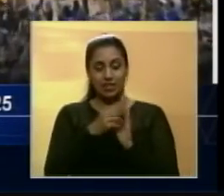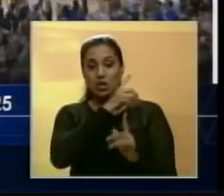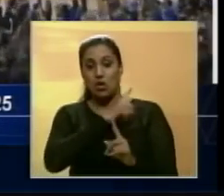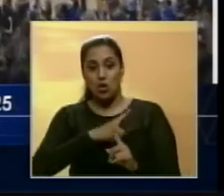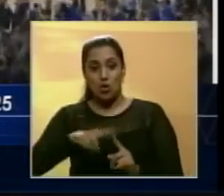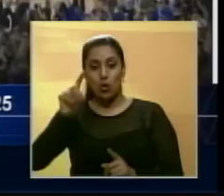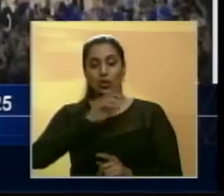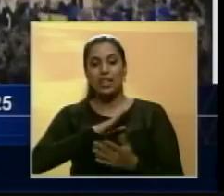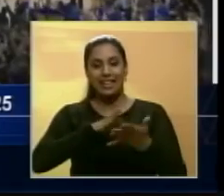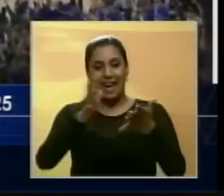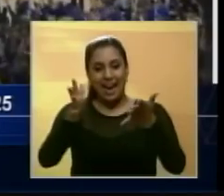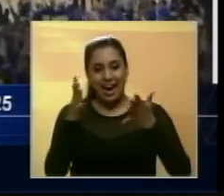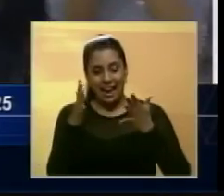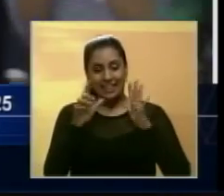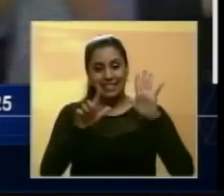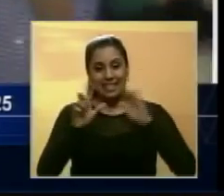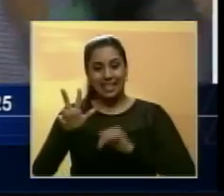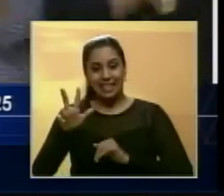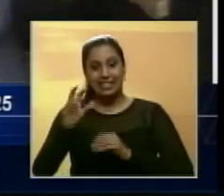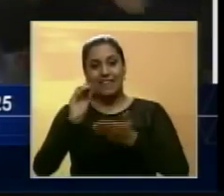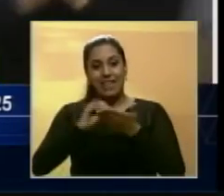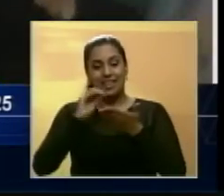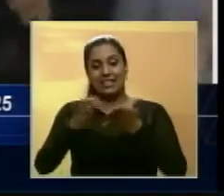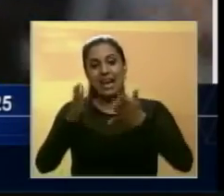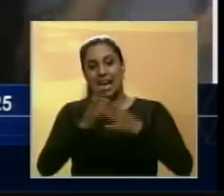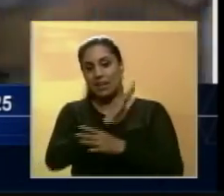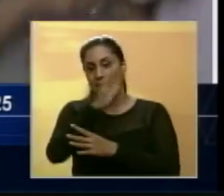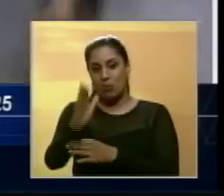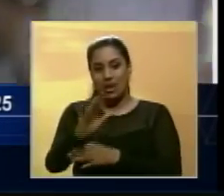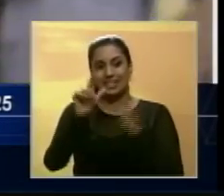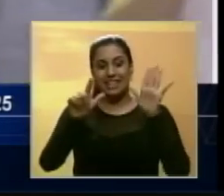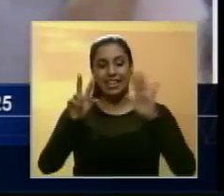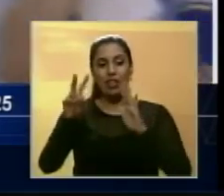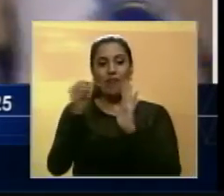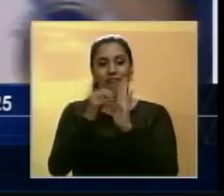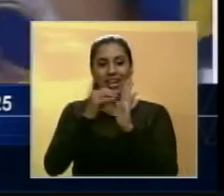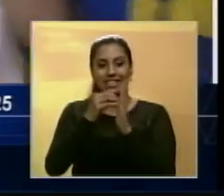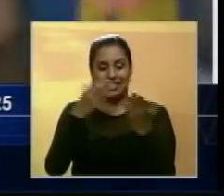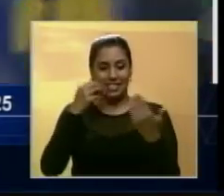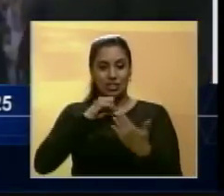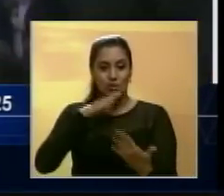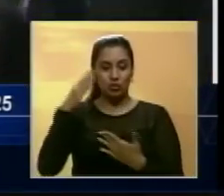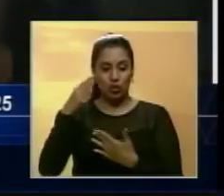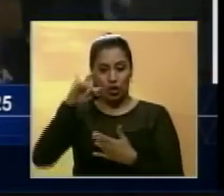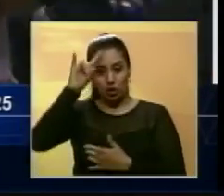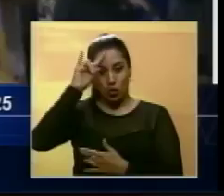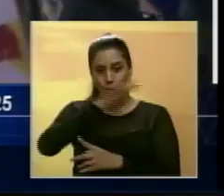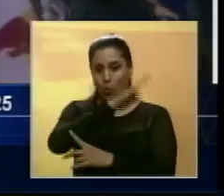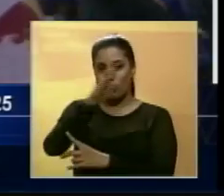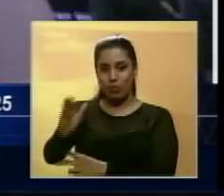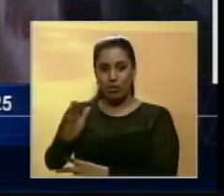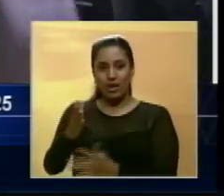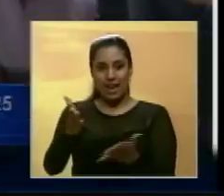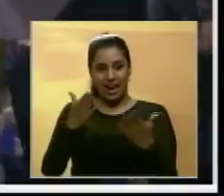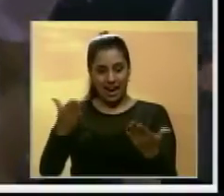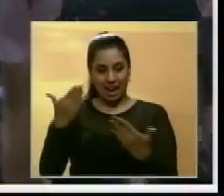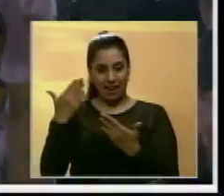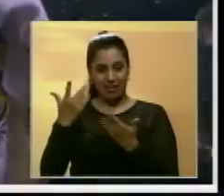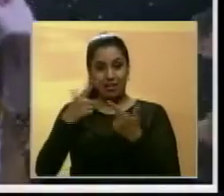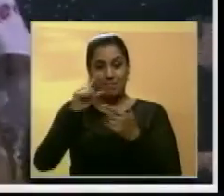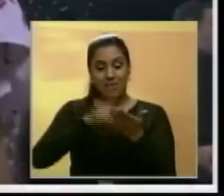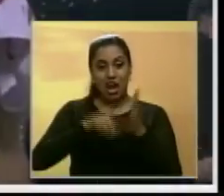Golden State lograra la victoria 73 de la campaña y así superar los 72 triunfos de los Toros de Chicago del mítico Michael Jordan de la